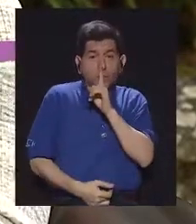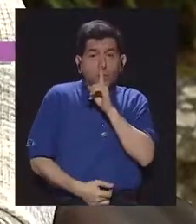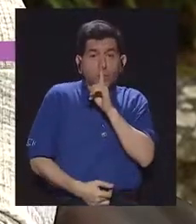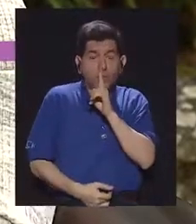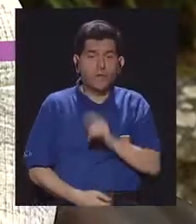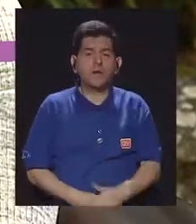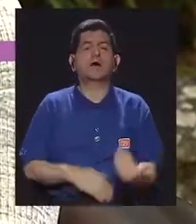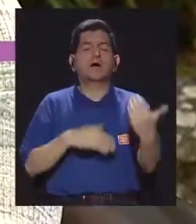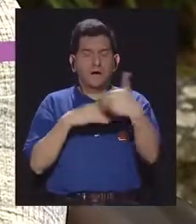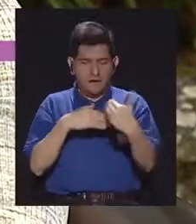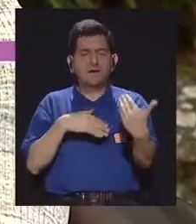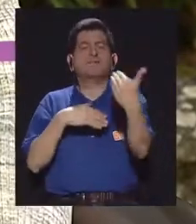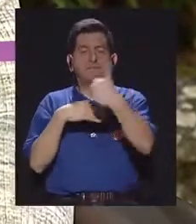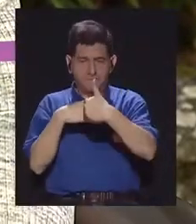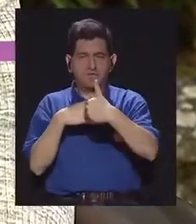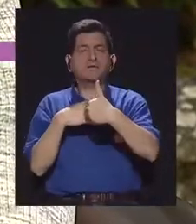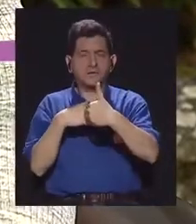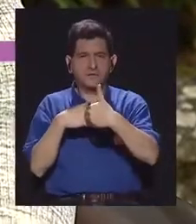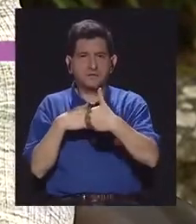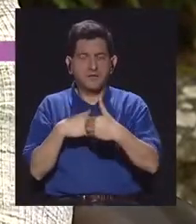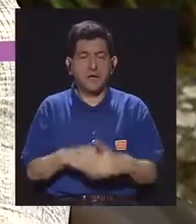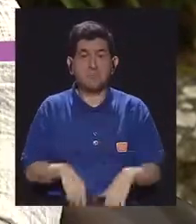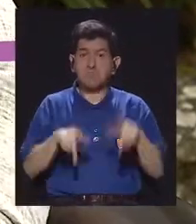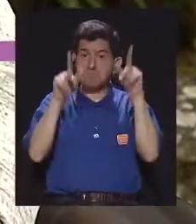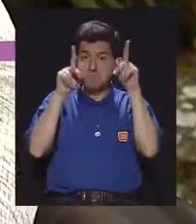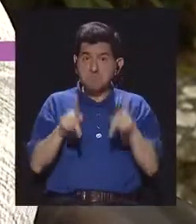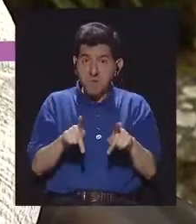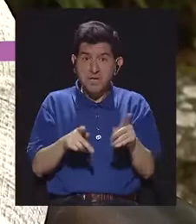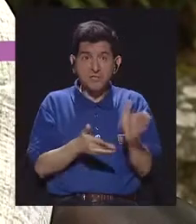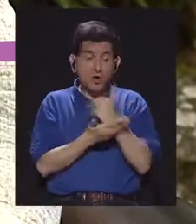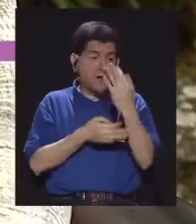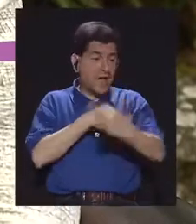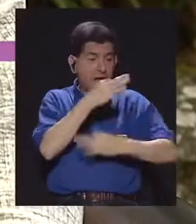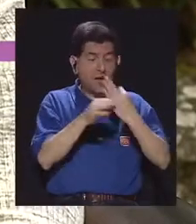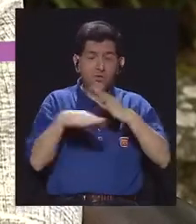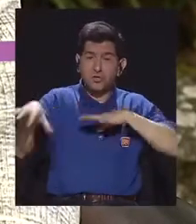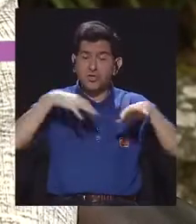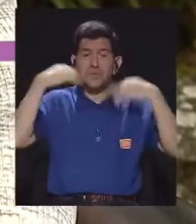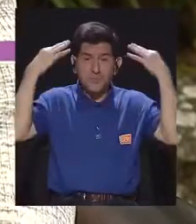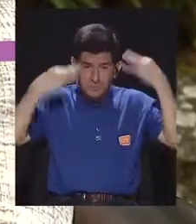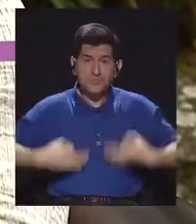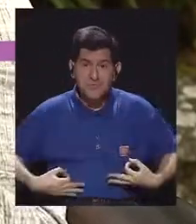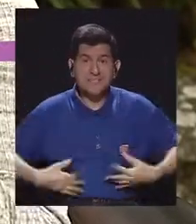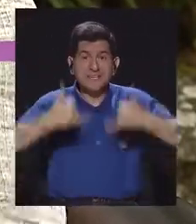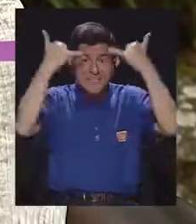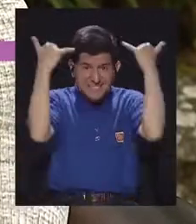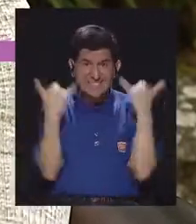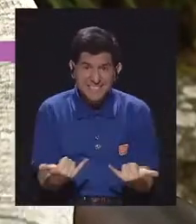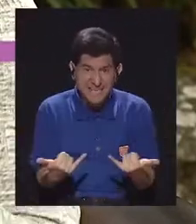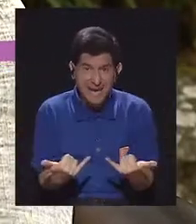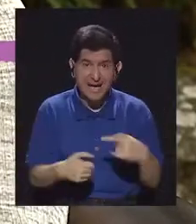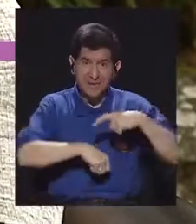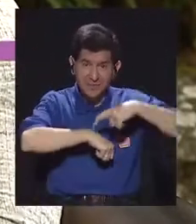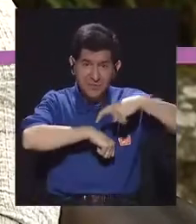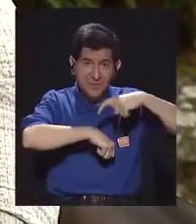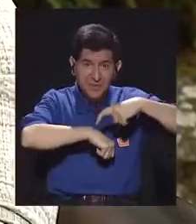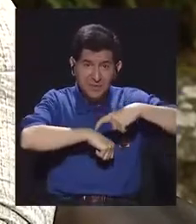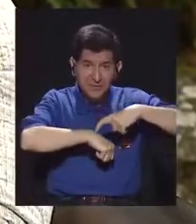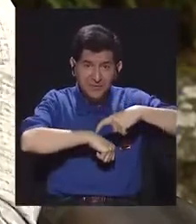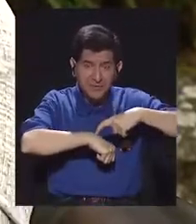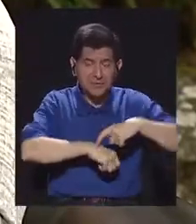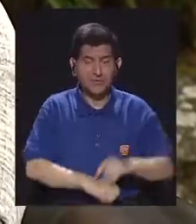silenciosas que están atacando, que están ahí, y que si la persona hiciera algún tipo de actividad física ya en este